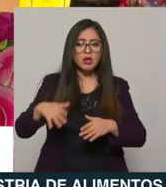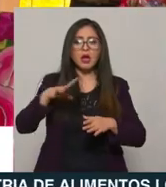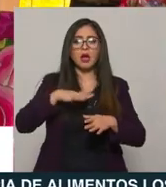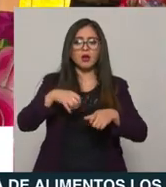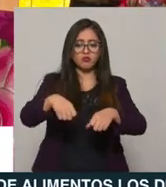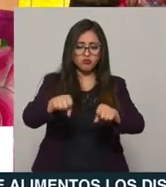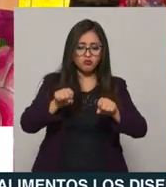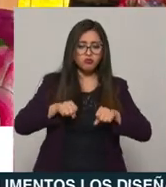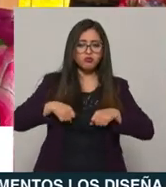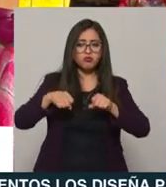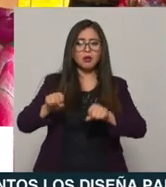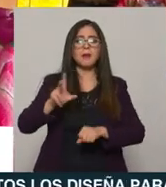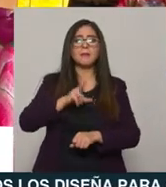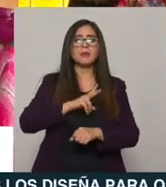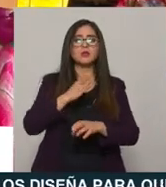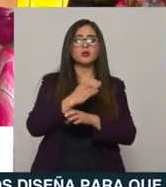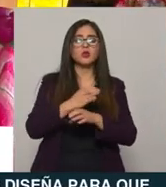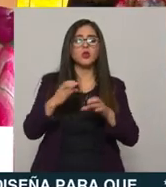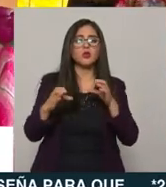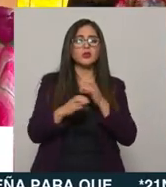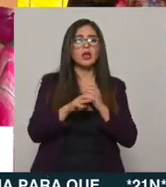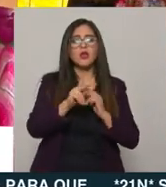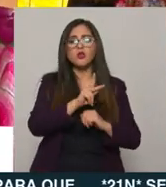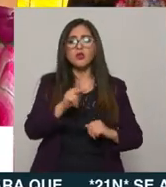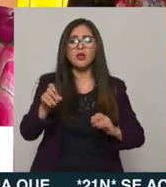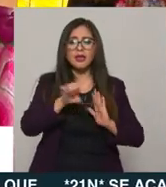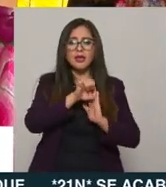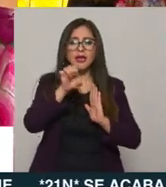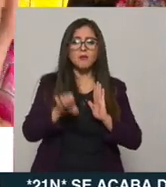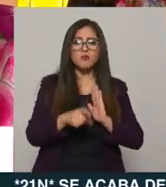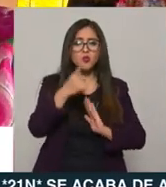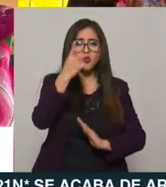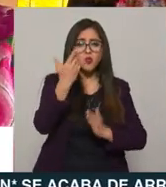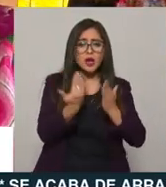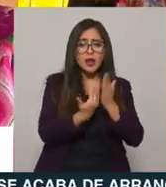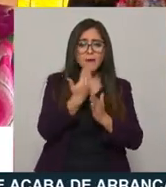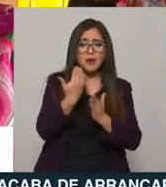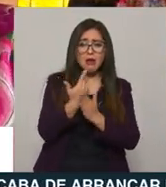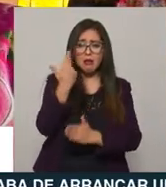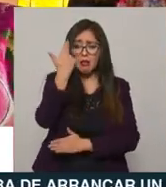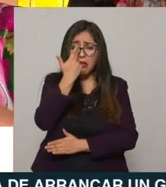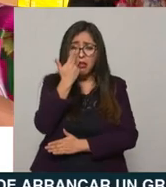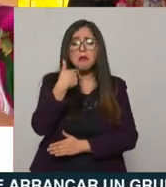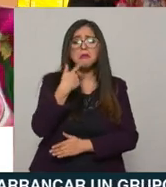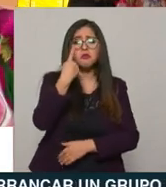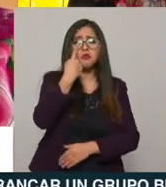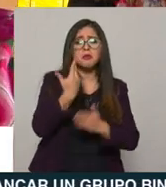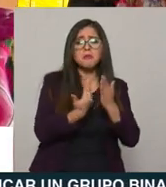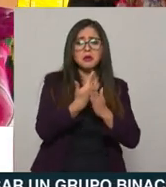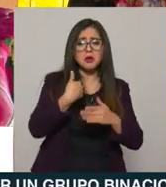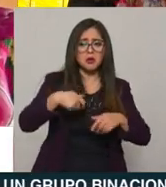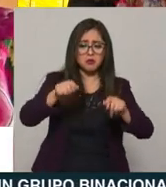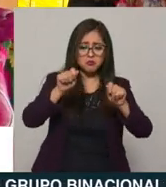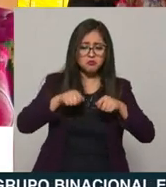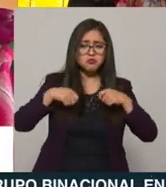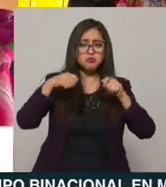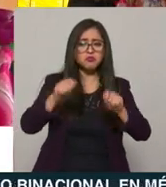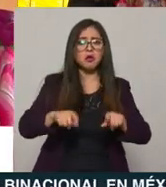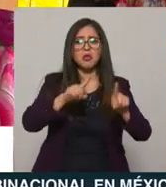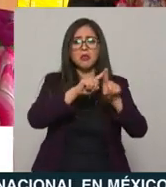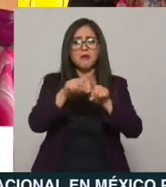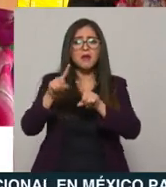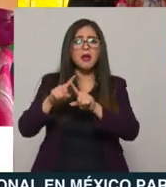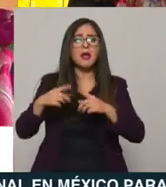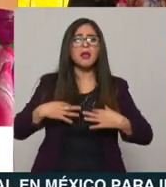mis cosas, tengo toda la herramienta. Si a la 1 de la mañana se me quita el sueño, a la 1 me paro y me pongo a hacer una enagua. Estoy lleno de telas